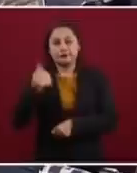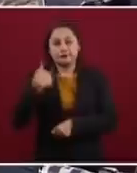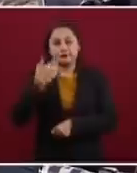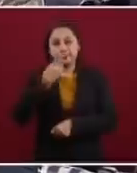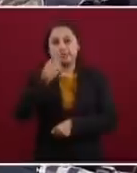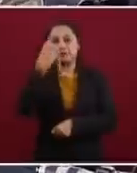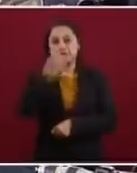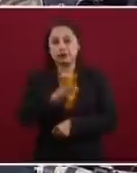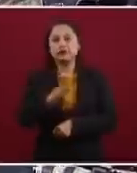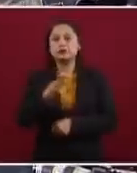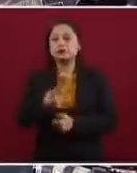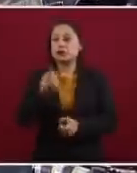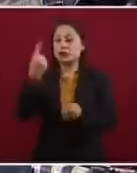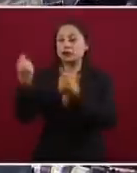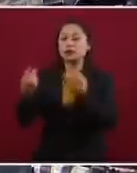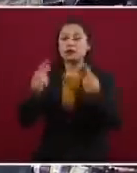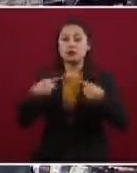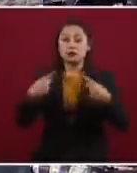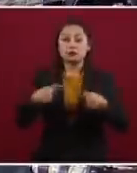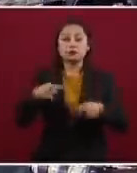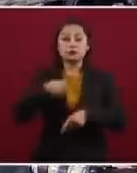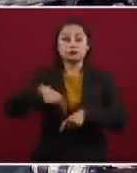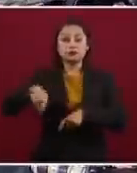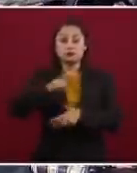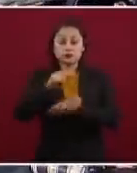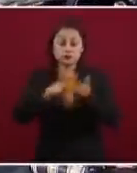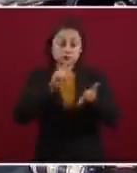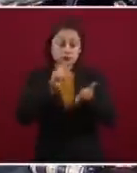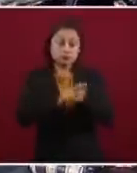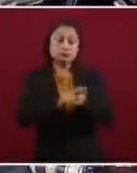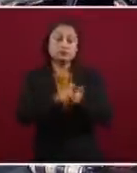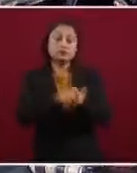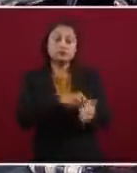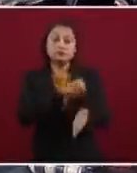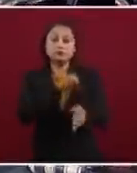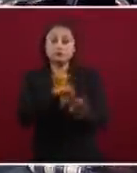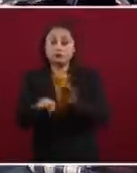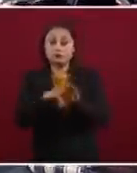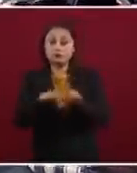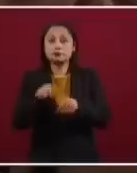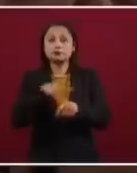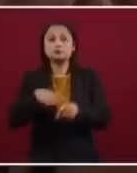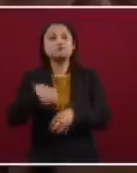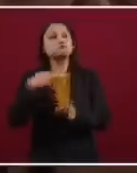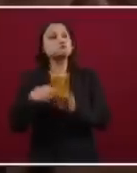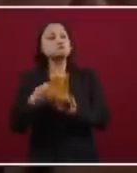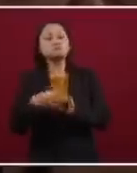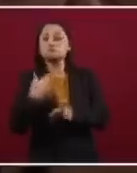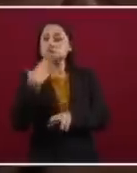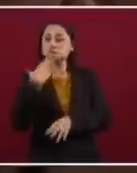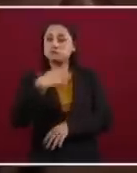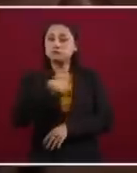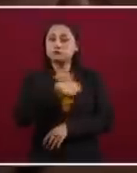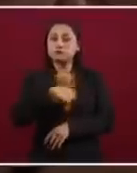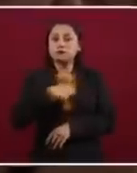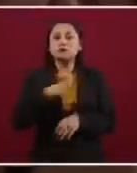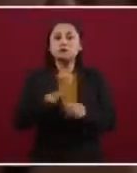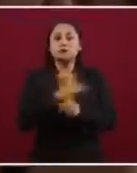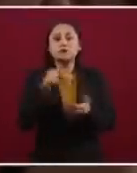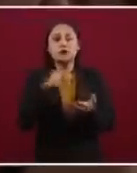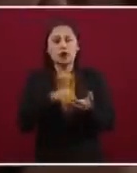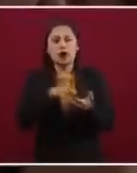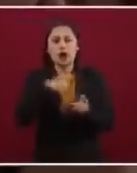conformes con esta reforma porque pues evita bueno contempla varias modificaciones para garantizar la llamada